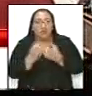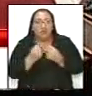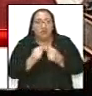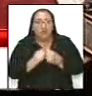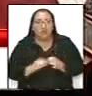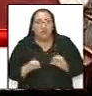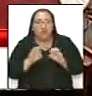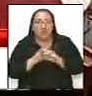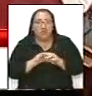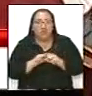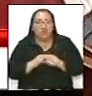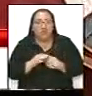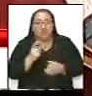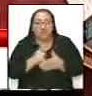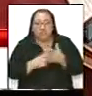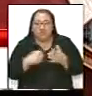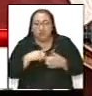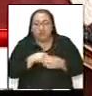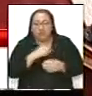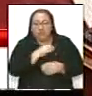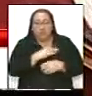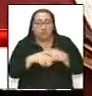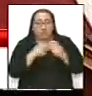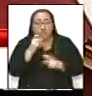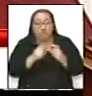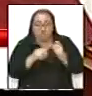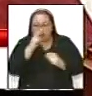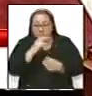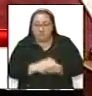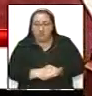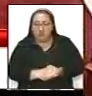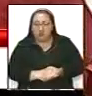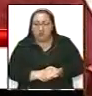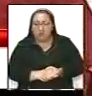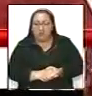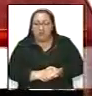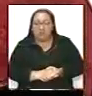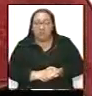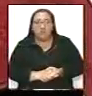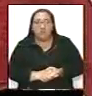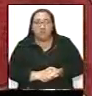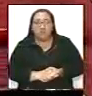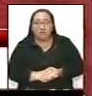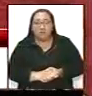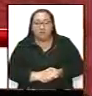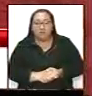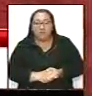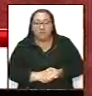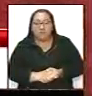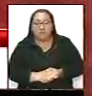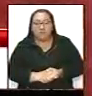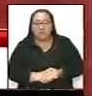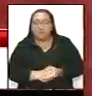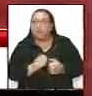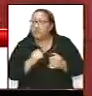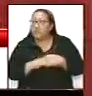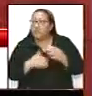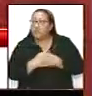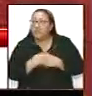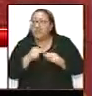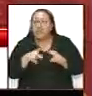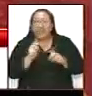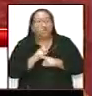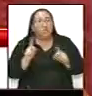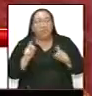disposición posible porque es la ministra de todos los peruanos y peruanas. En cuanto al enfoque de género, sostuvo que este tema no